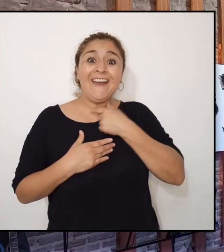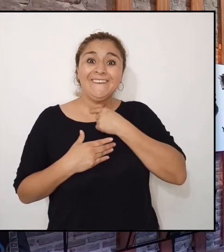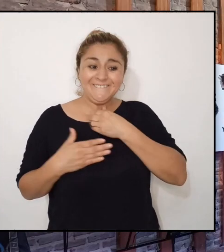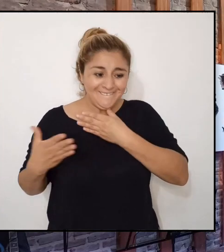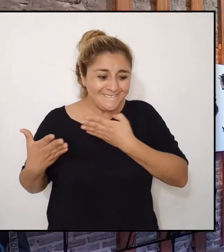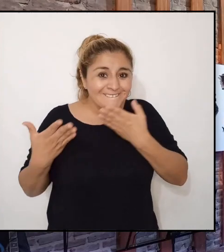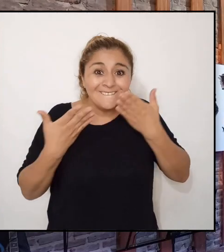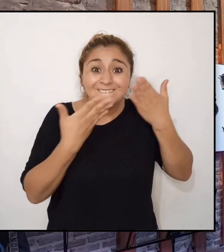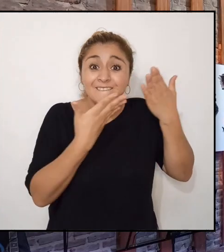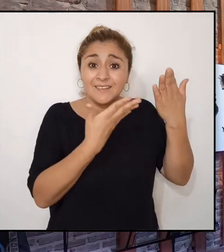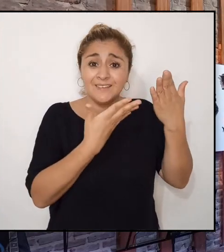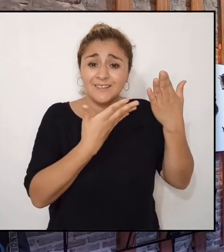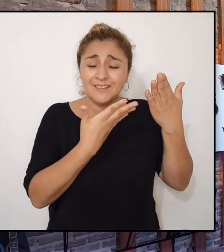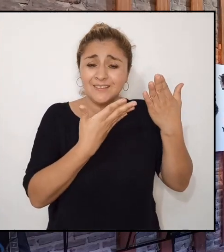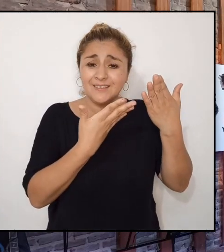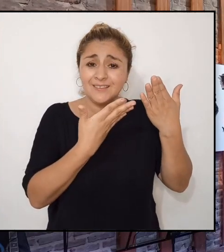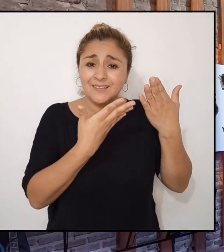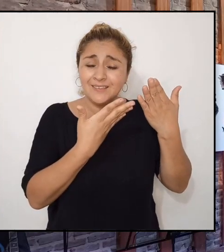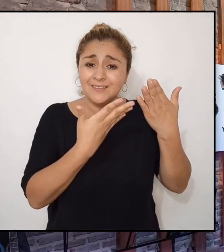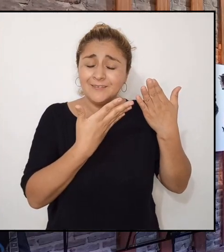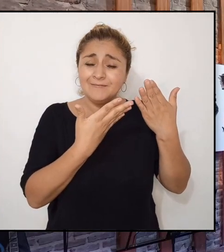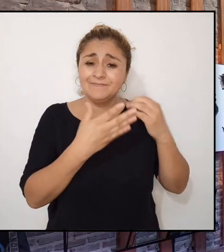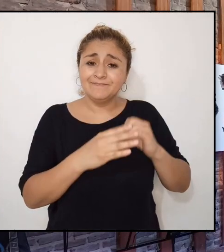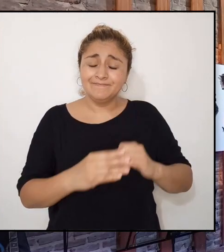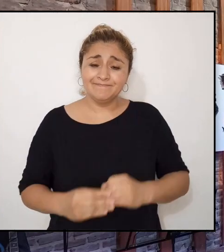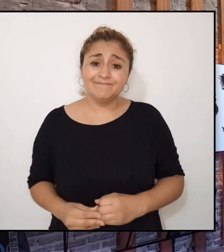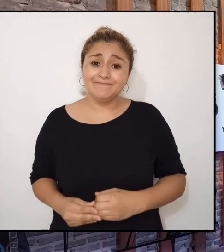El peligro de olvidarnos a Jesús.